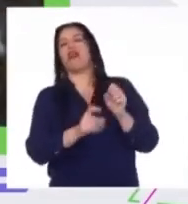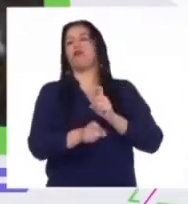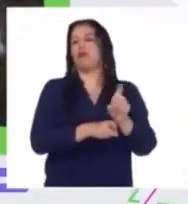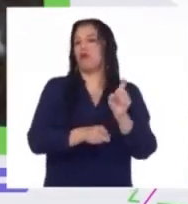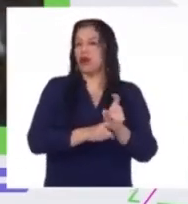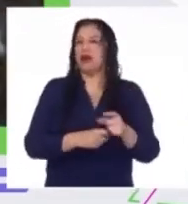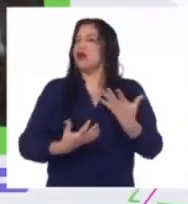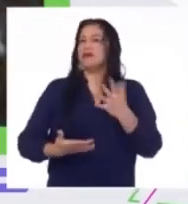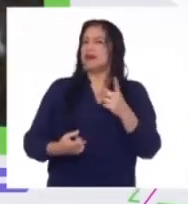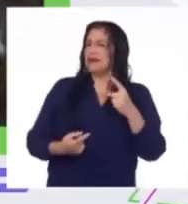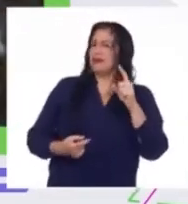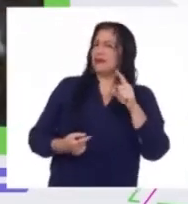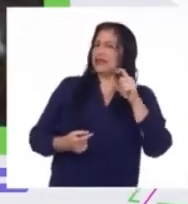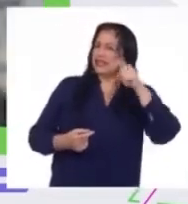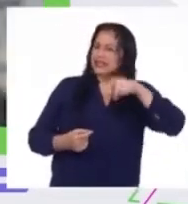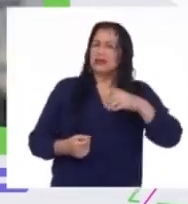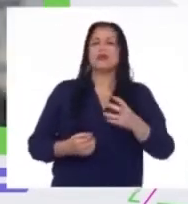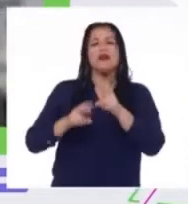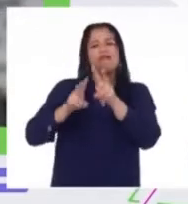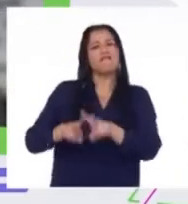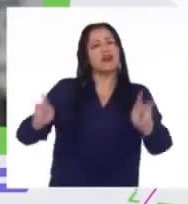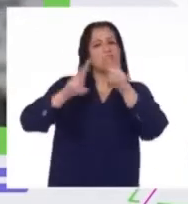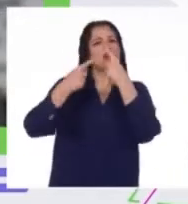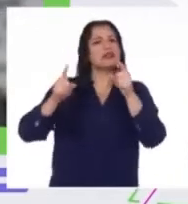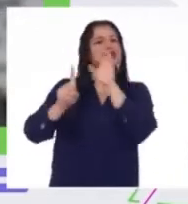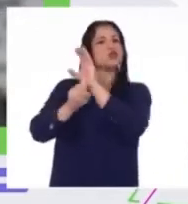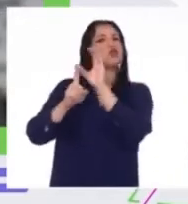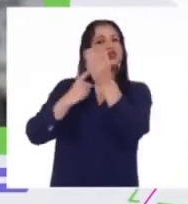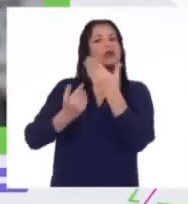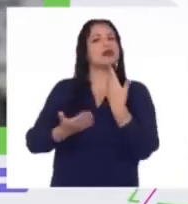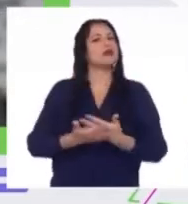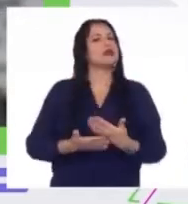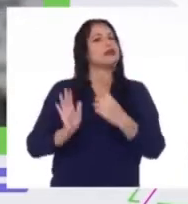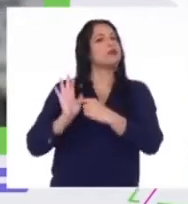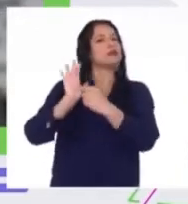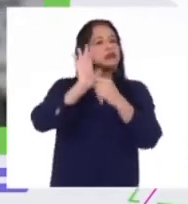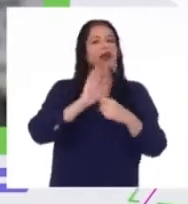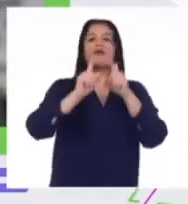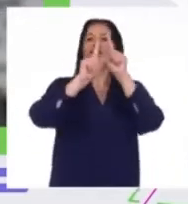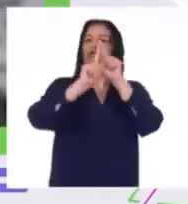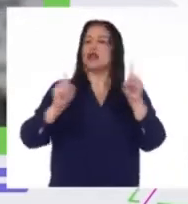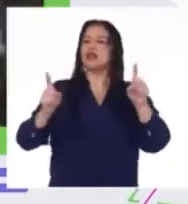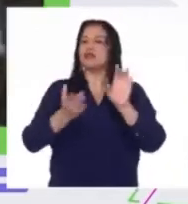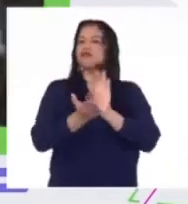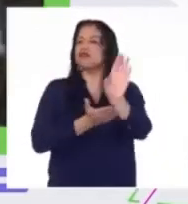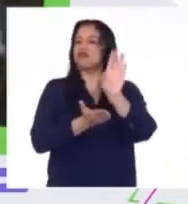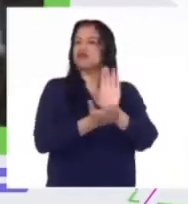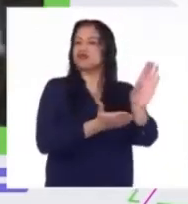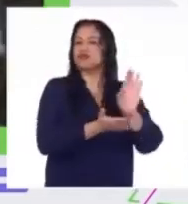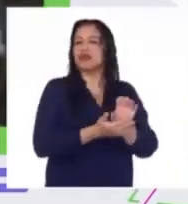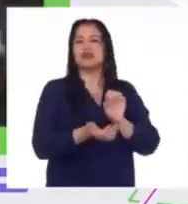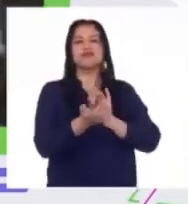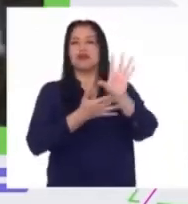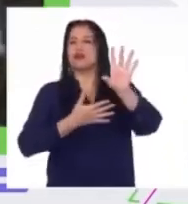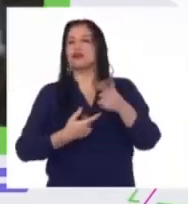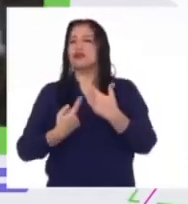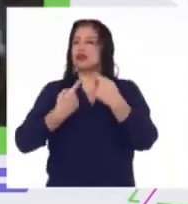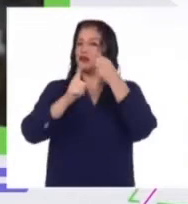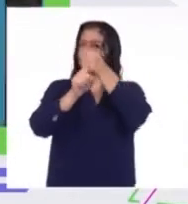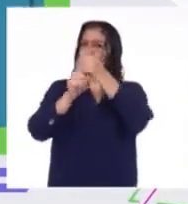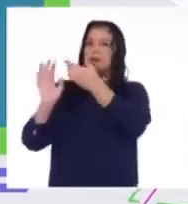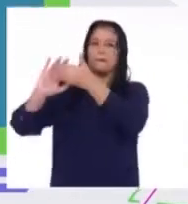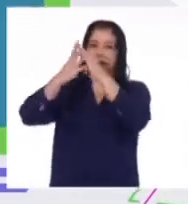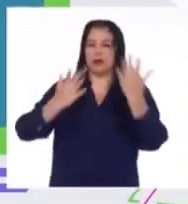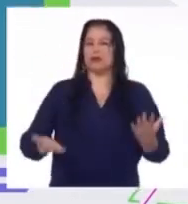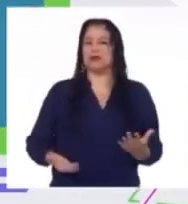valorar las diferentes culturas de nuestro país, se ha puesto en evidencia los diversos modos de discriminación y exclusión de los pueblos